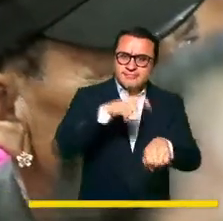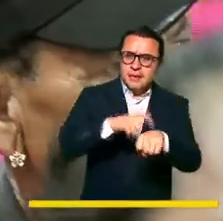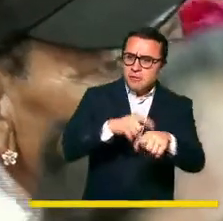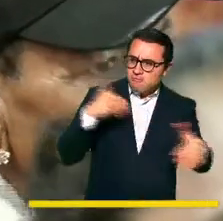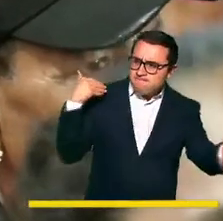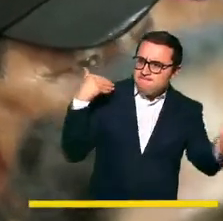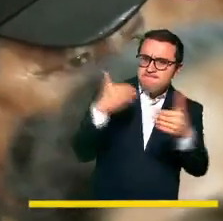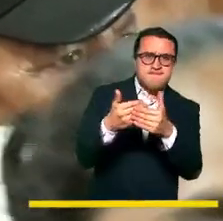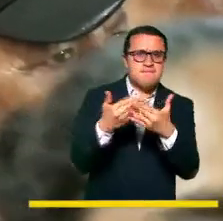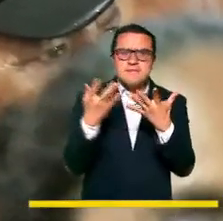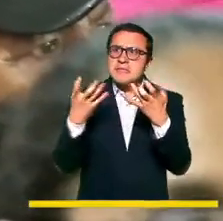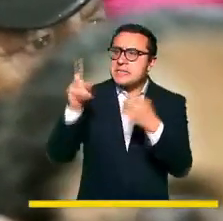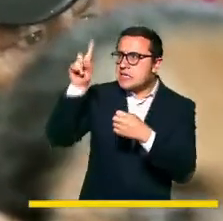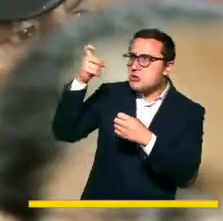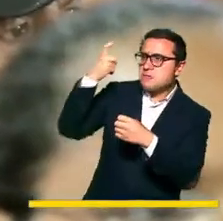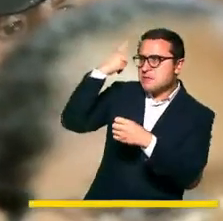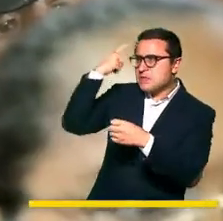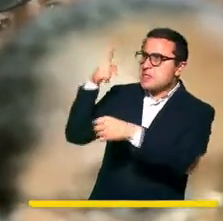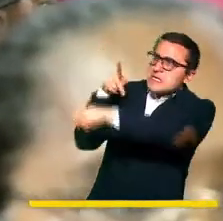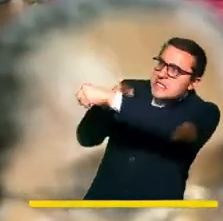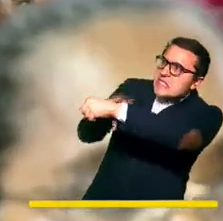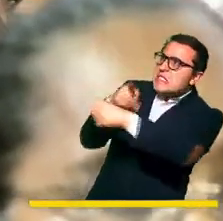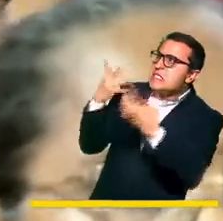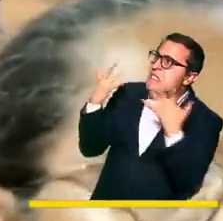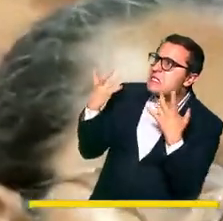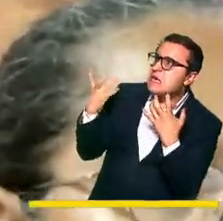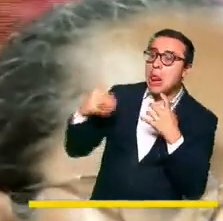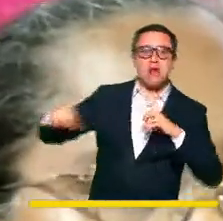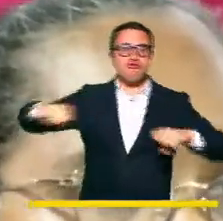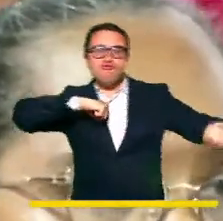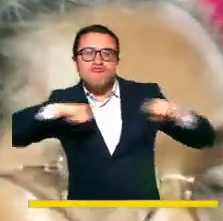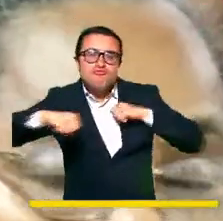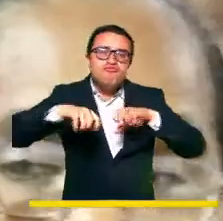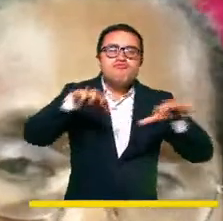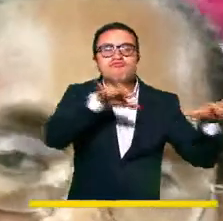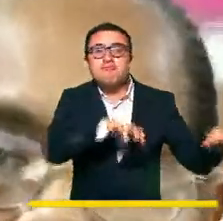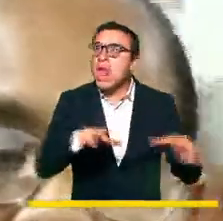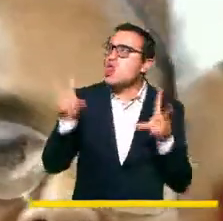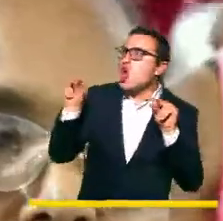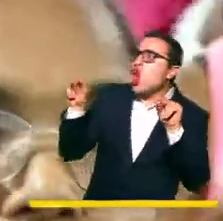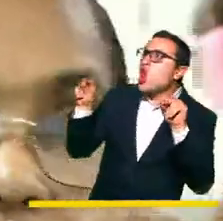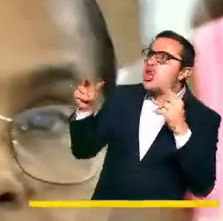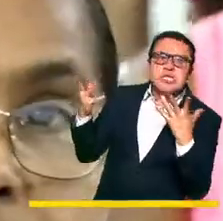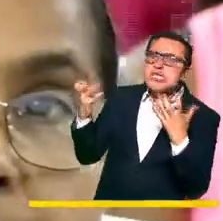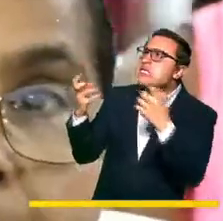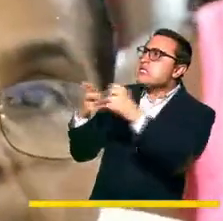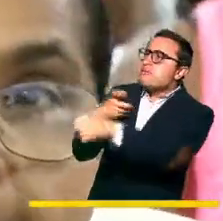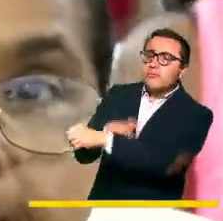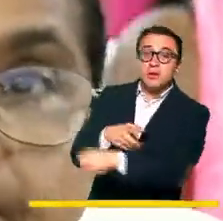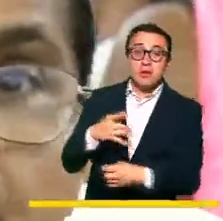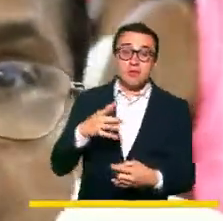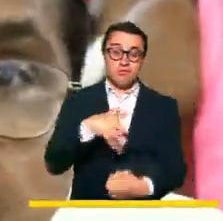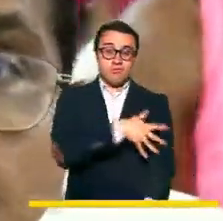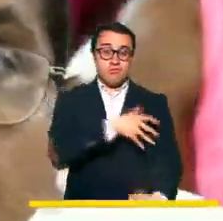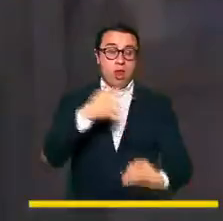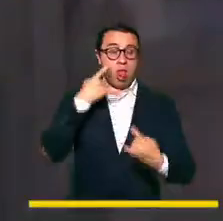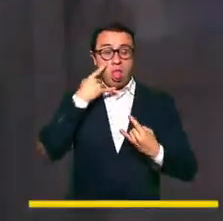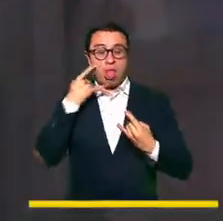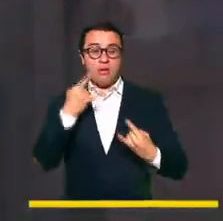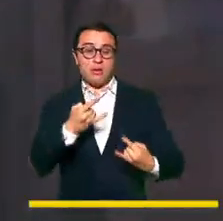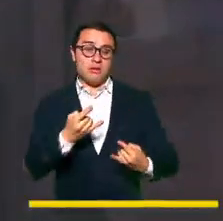se acorrala al gobierno para que no pueda actuar. Es una serie de intereses poderosos